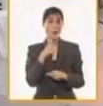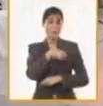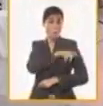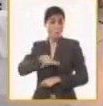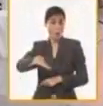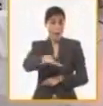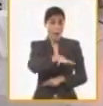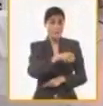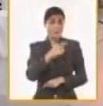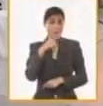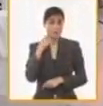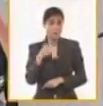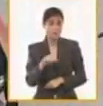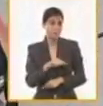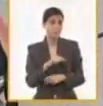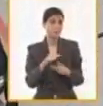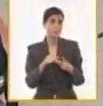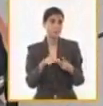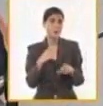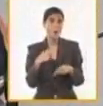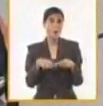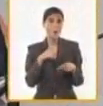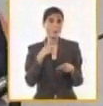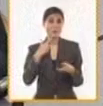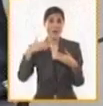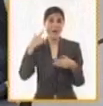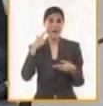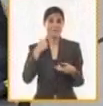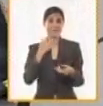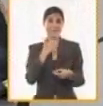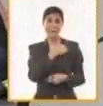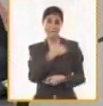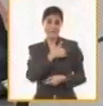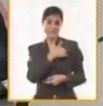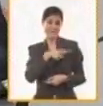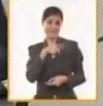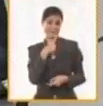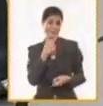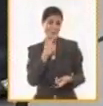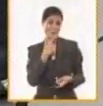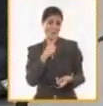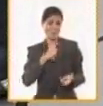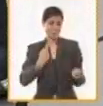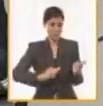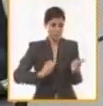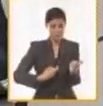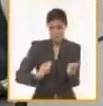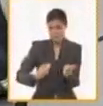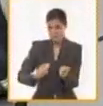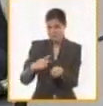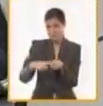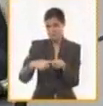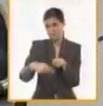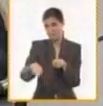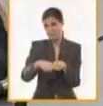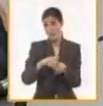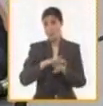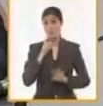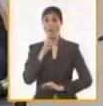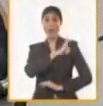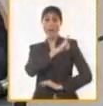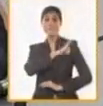rusoparlante que eran masacrados por las autoridades de Kiev, etcétera, etcétera, etcétera. estos líderes sí están